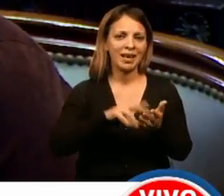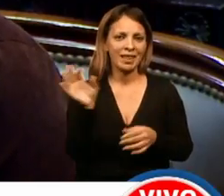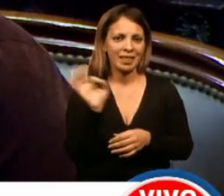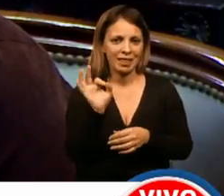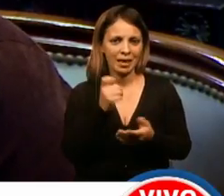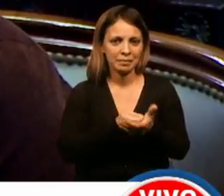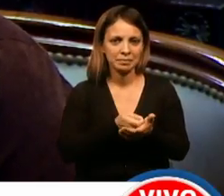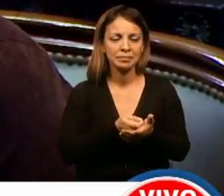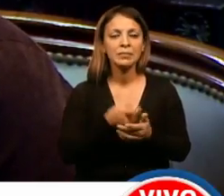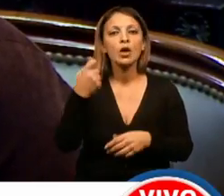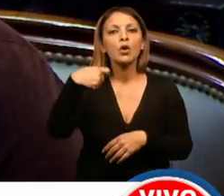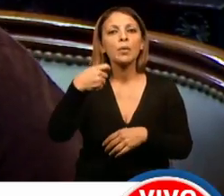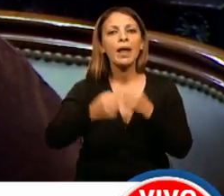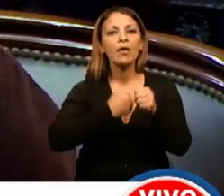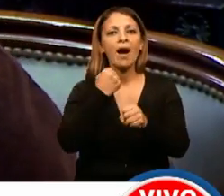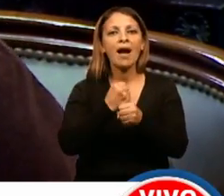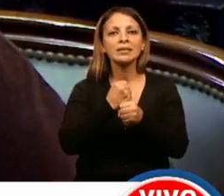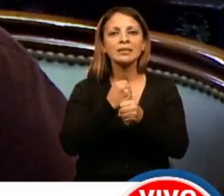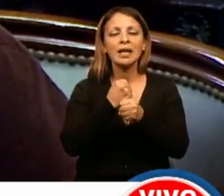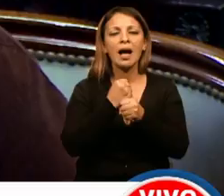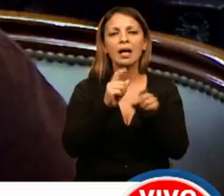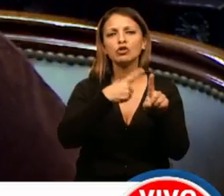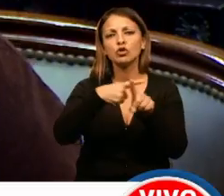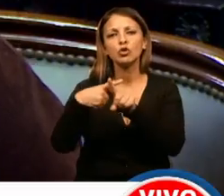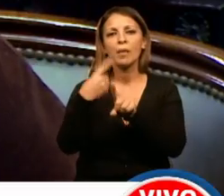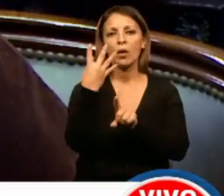jubilado hasta cuatro salarios mínimos